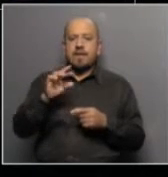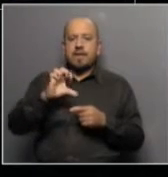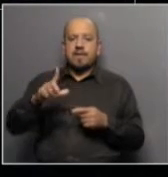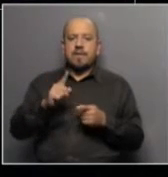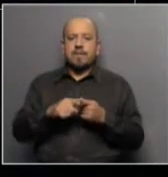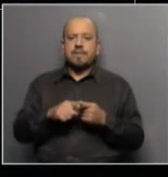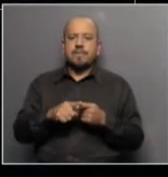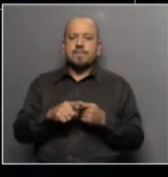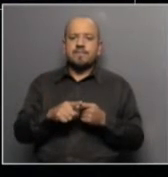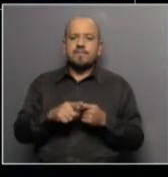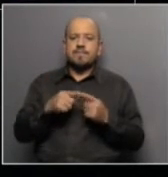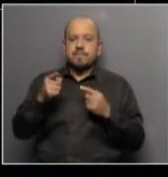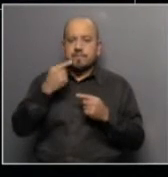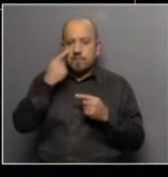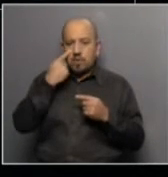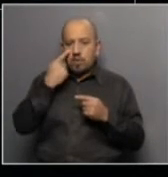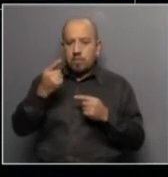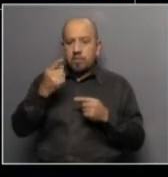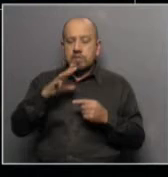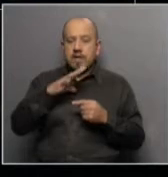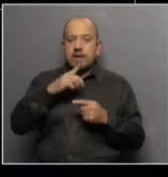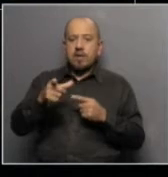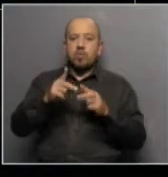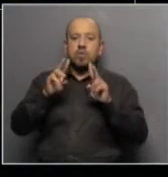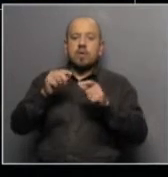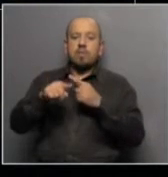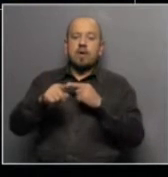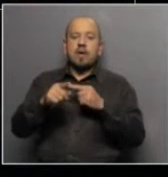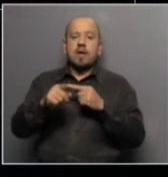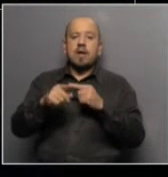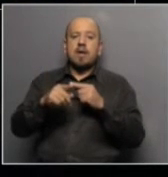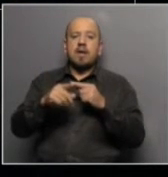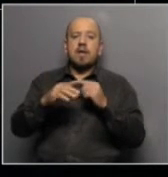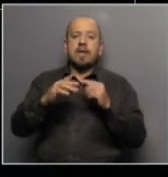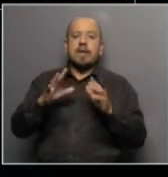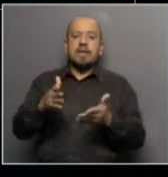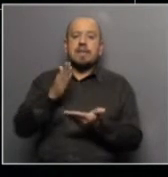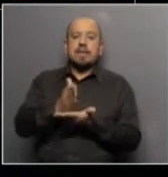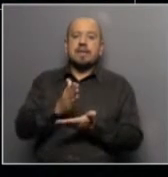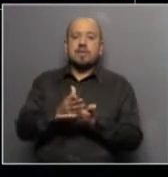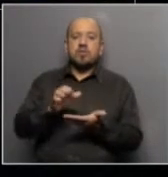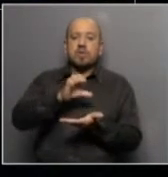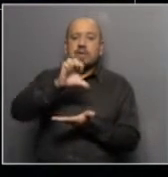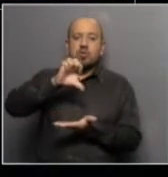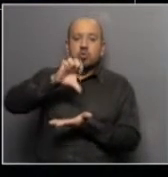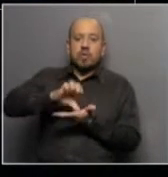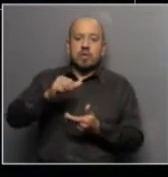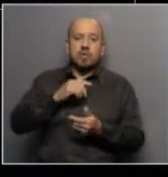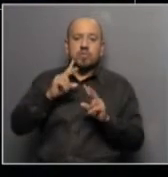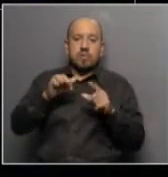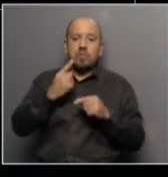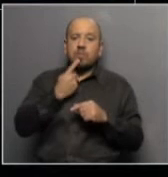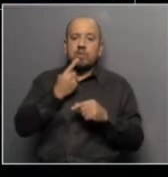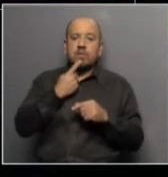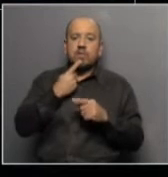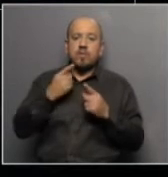programa, lo que vemos es que más que una categoría jurídica, el derecho a la ciudad es una reivindicación política